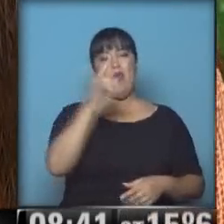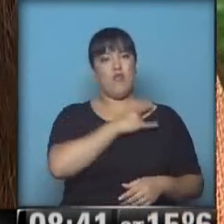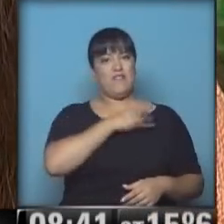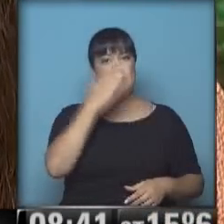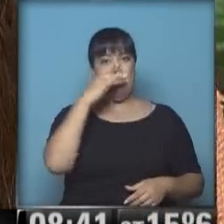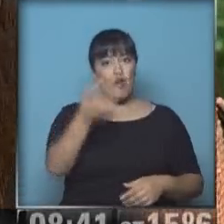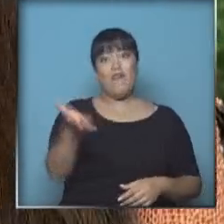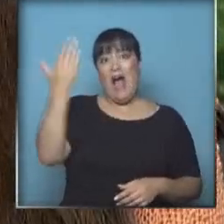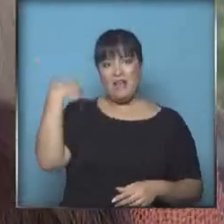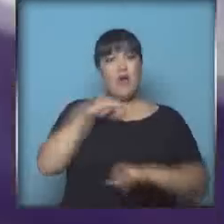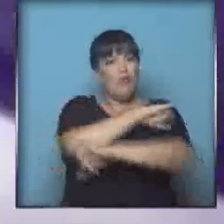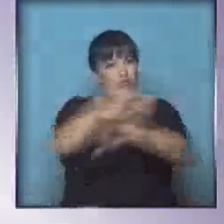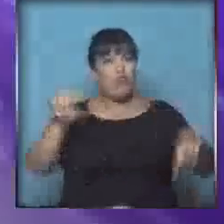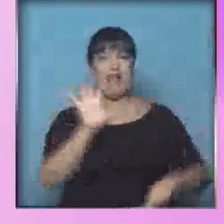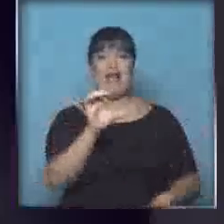canal